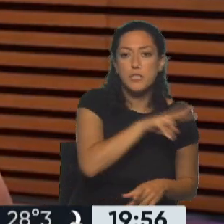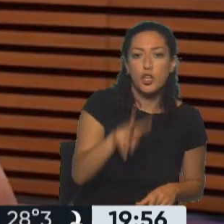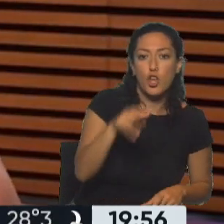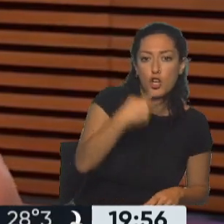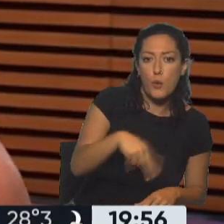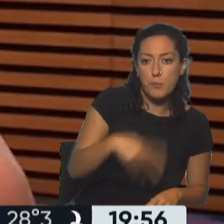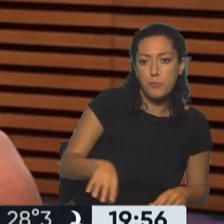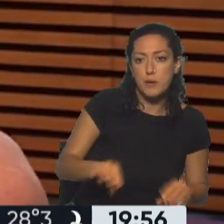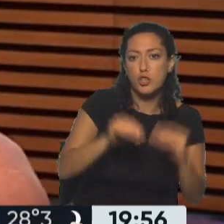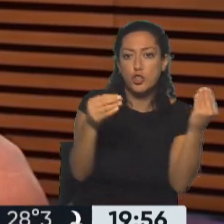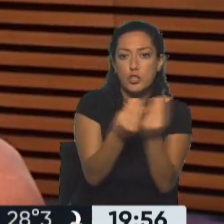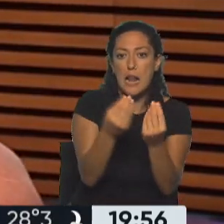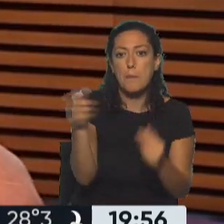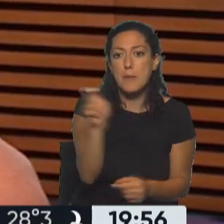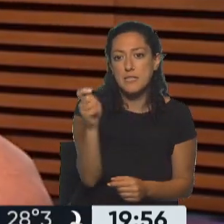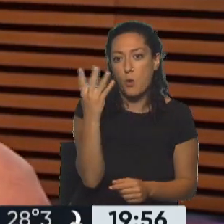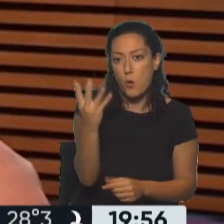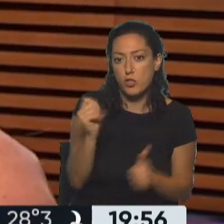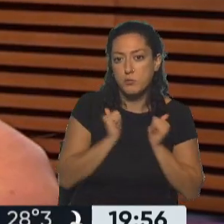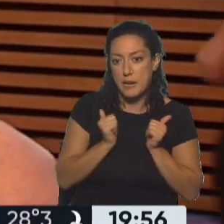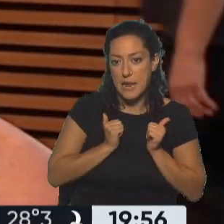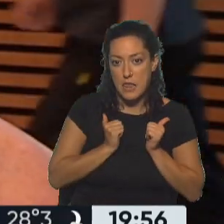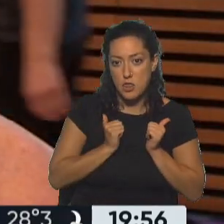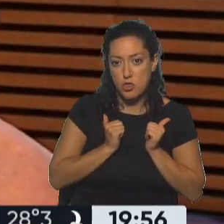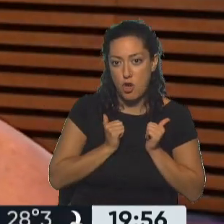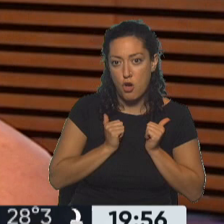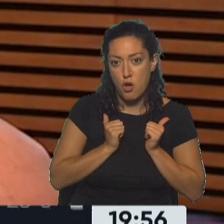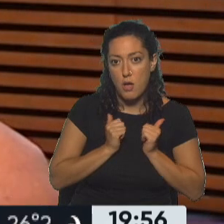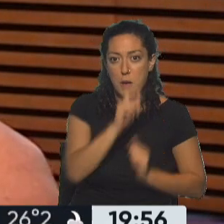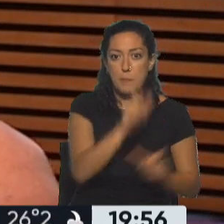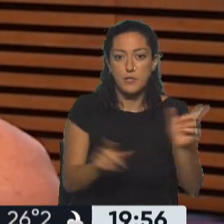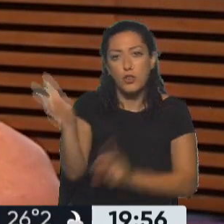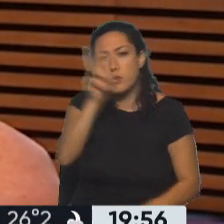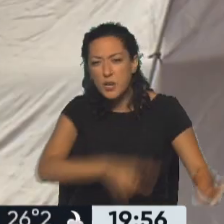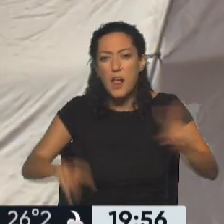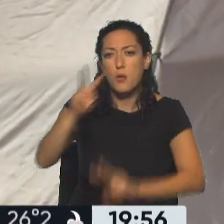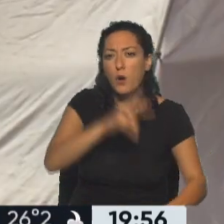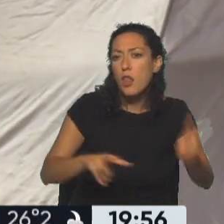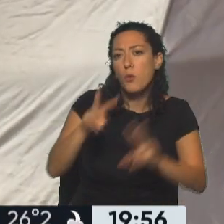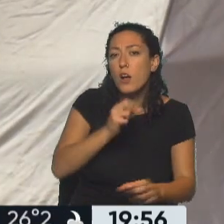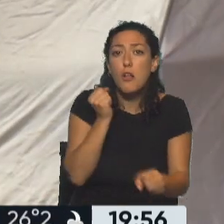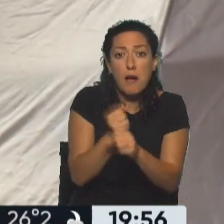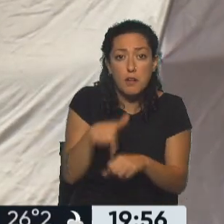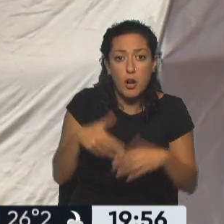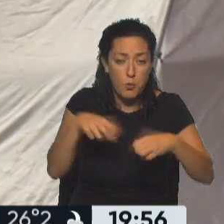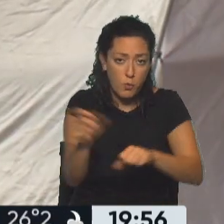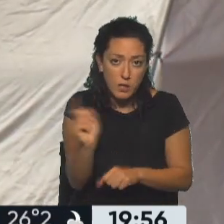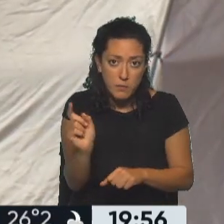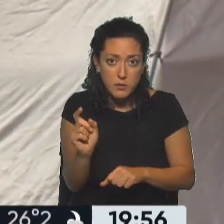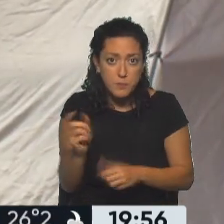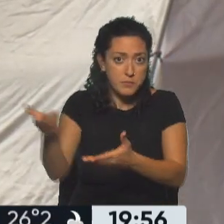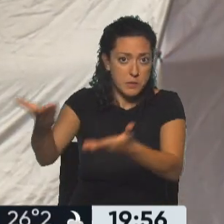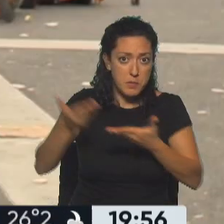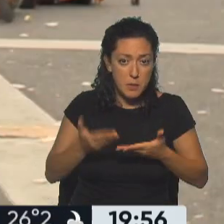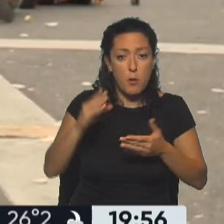son 4 meses que estuvimos esperando encontrar a estas personas todavía sin resultado. Yo lo invito siempre a Beliboni a